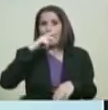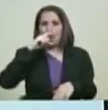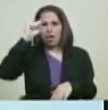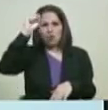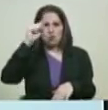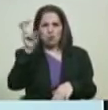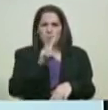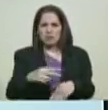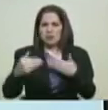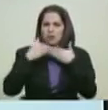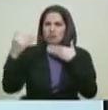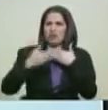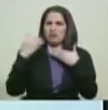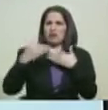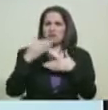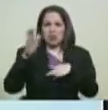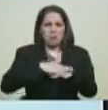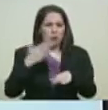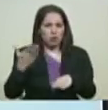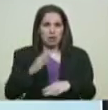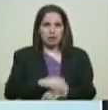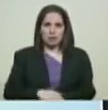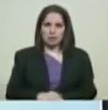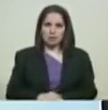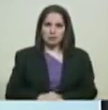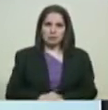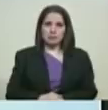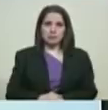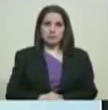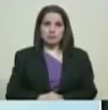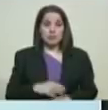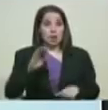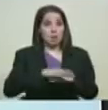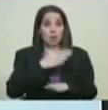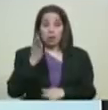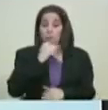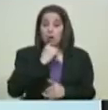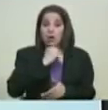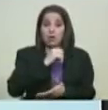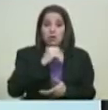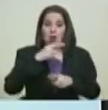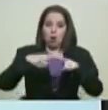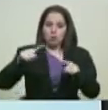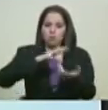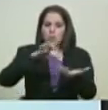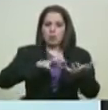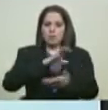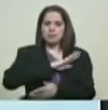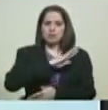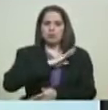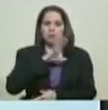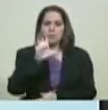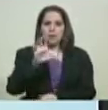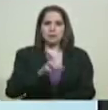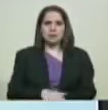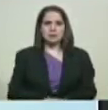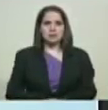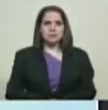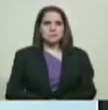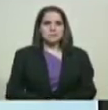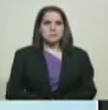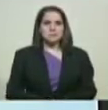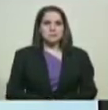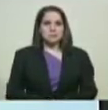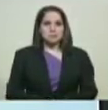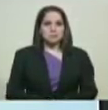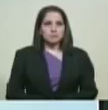¿Por qué? ¿Por qué? ¿Por qué no tiene esa obsesión con los problemas de su propio país? O con otros problemas